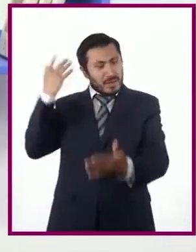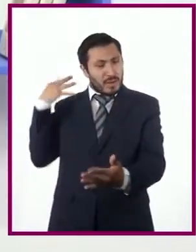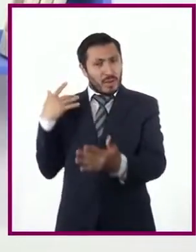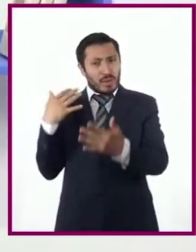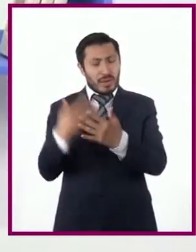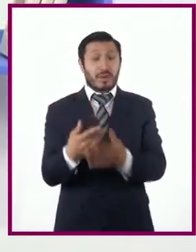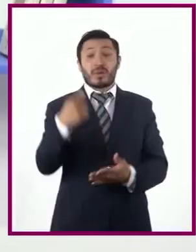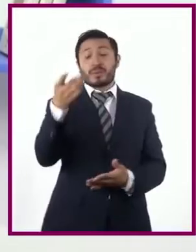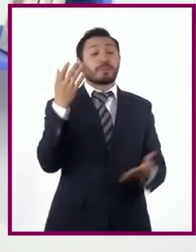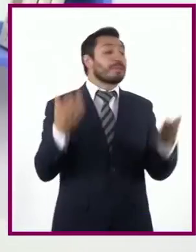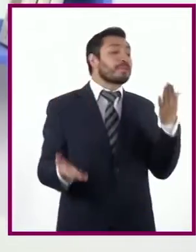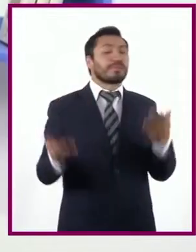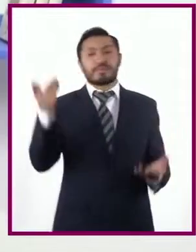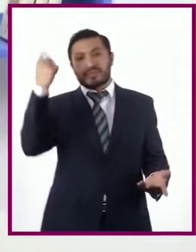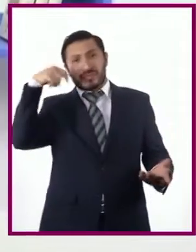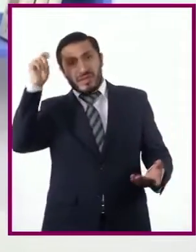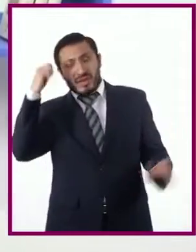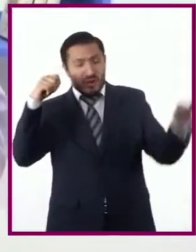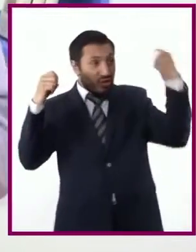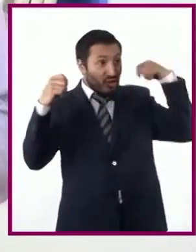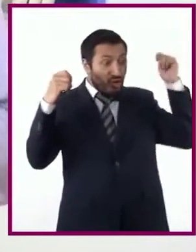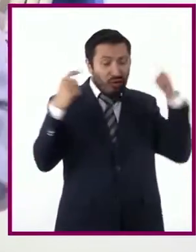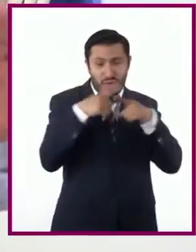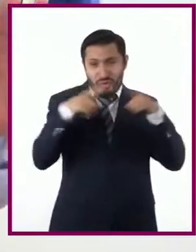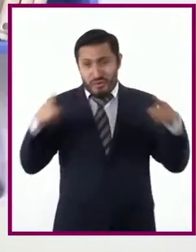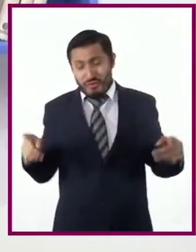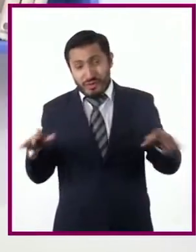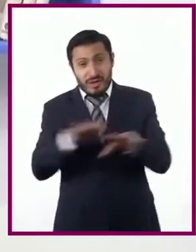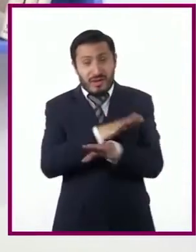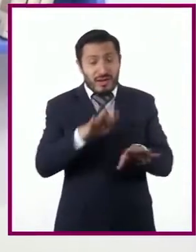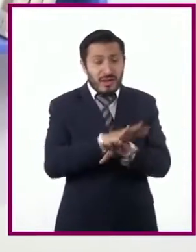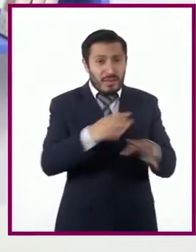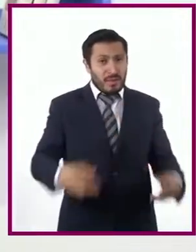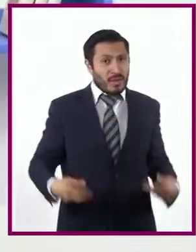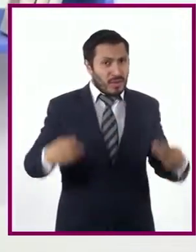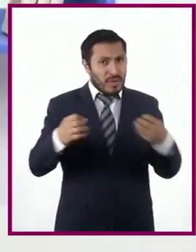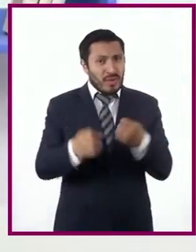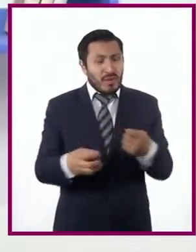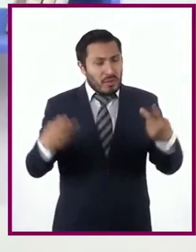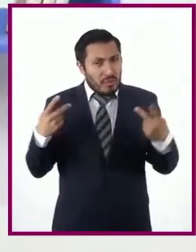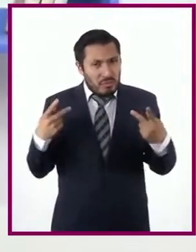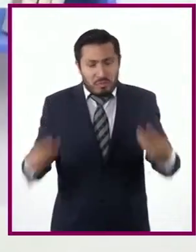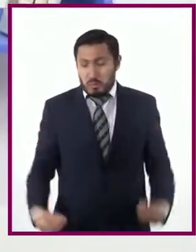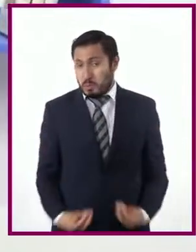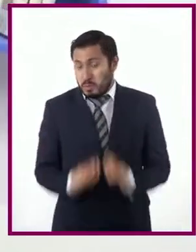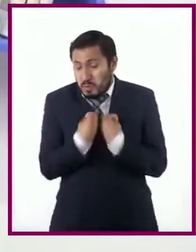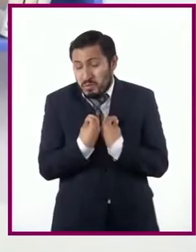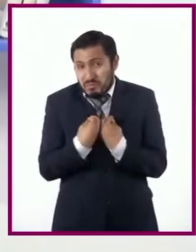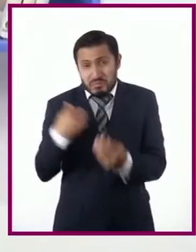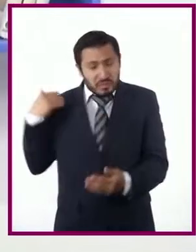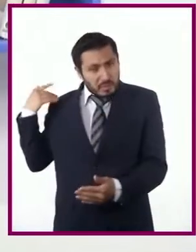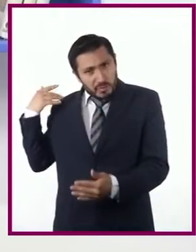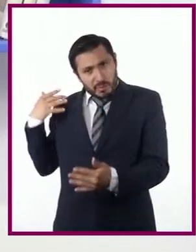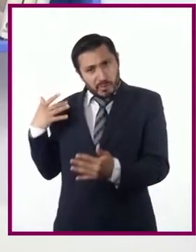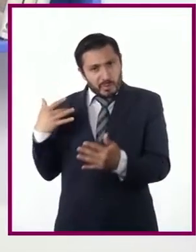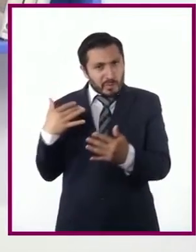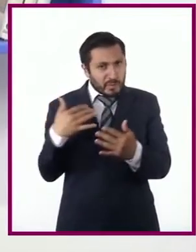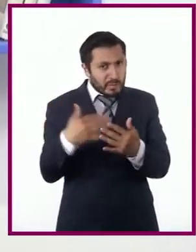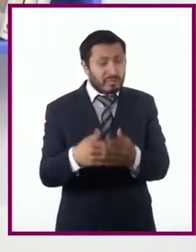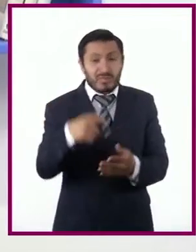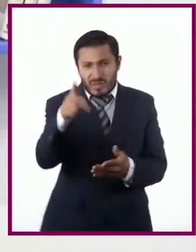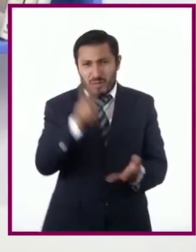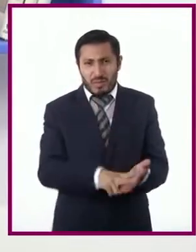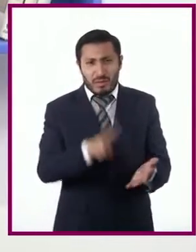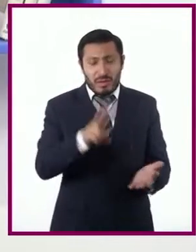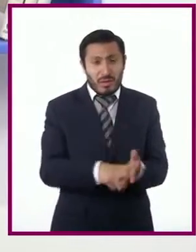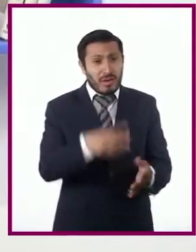y Darwin acerca del cambio en los seres vivos a lo largo del tiempo. Valoraron la importancia en las adaptaciones en